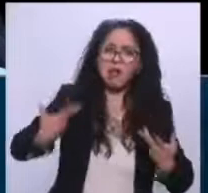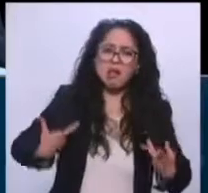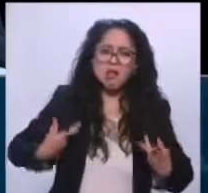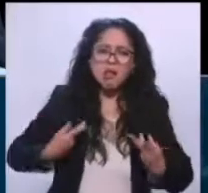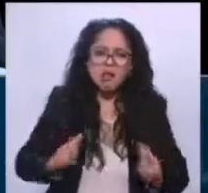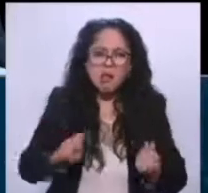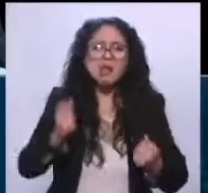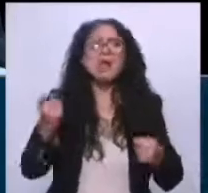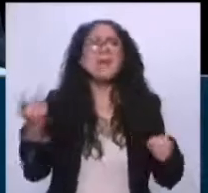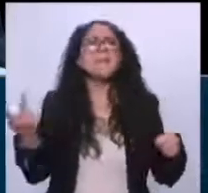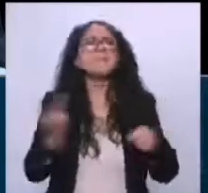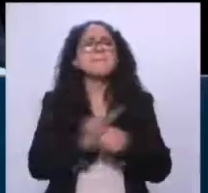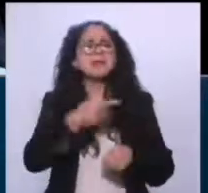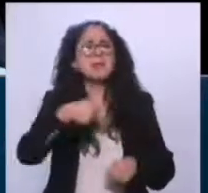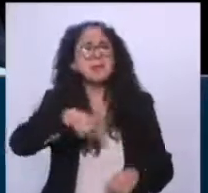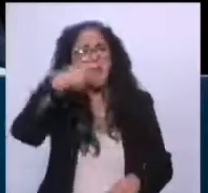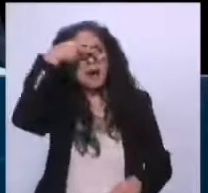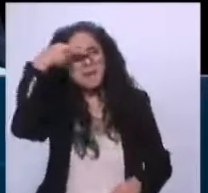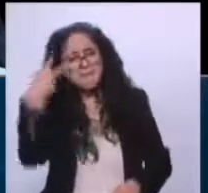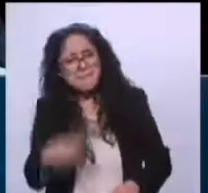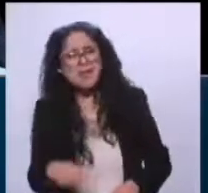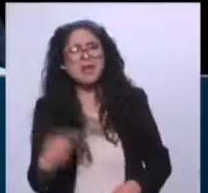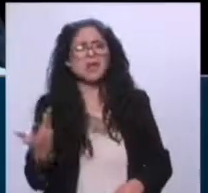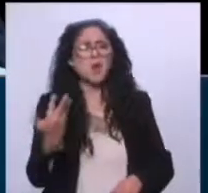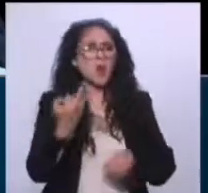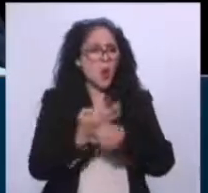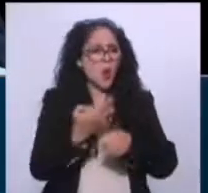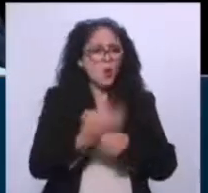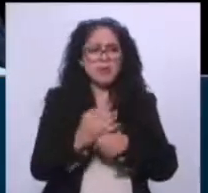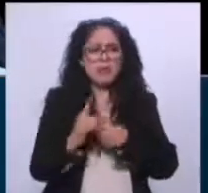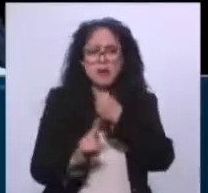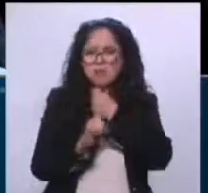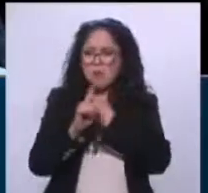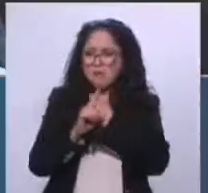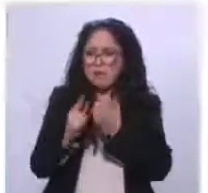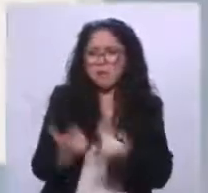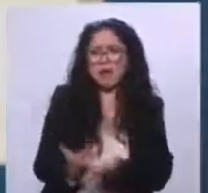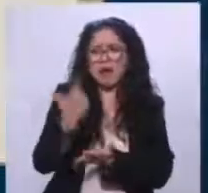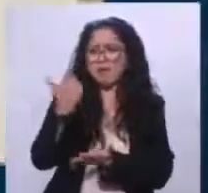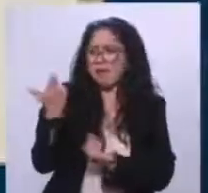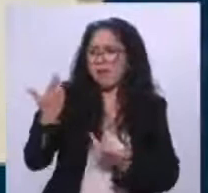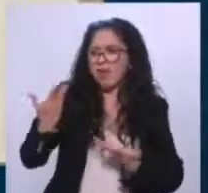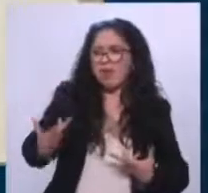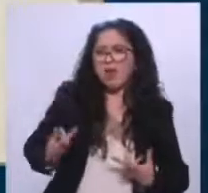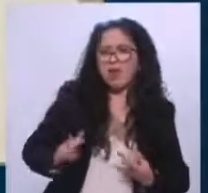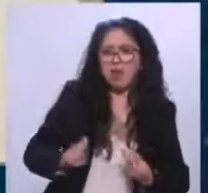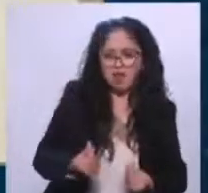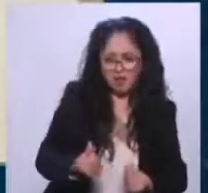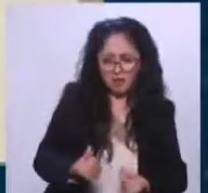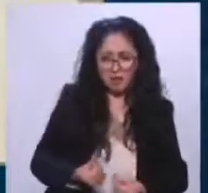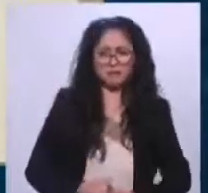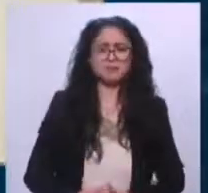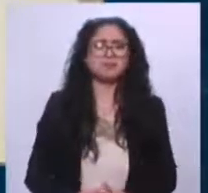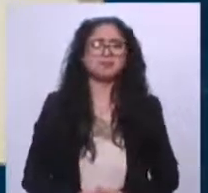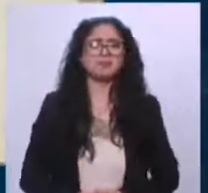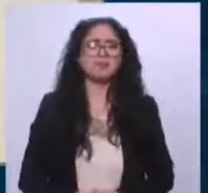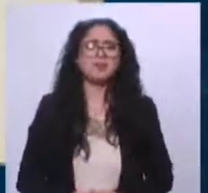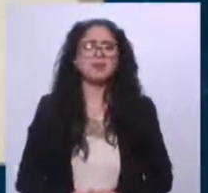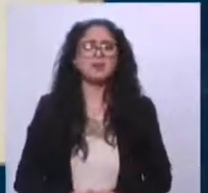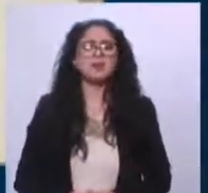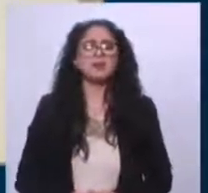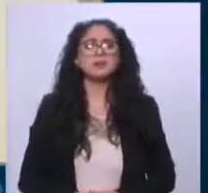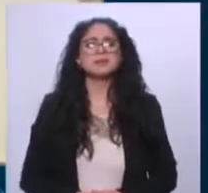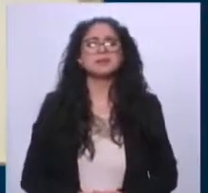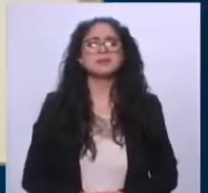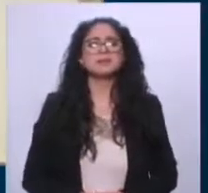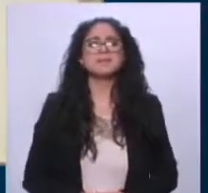para el afectado, que es en este caso el Estado? Claro que sí, bueno, esa es otra forma de terminación paralela a las que ya mencionamos. Cabe